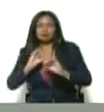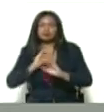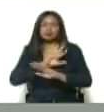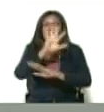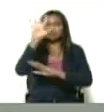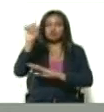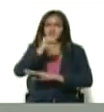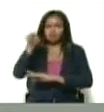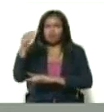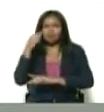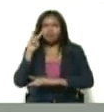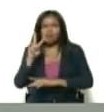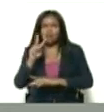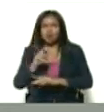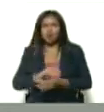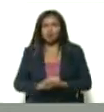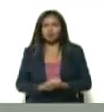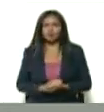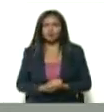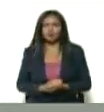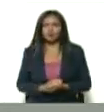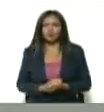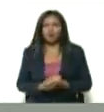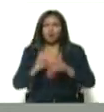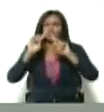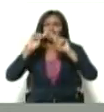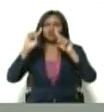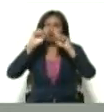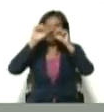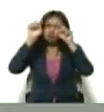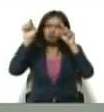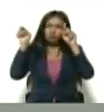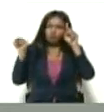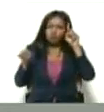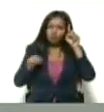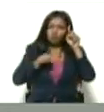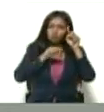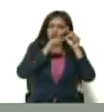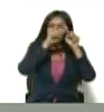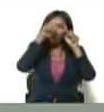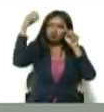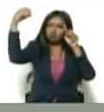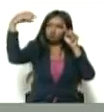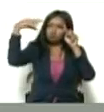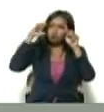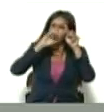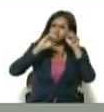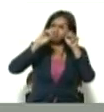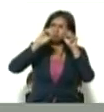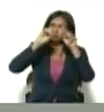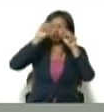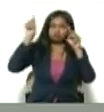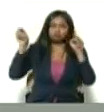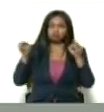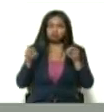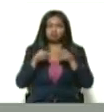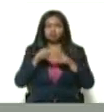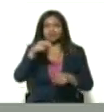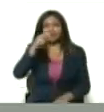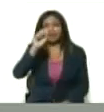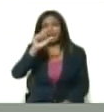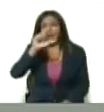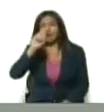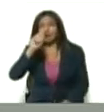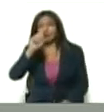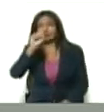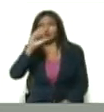sé si ustedes vieron el círculo de luz que se hizo alrededor del sol hoy. El halo solar. Halo, ¿cómo no? Lo